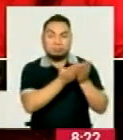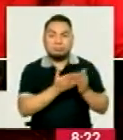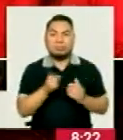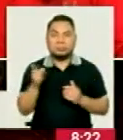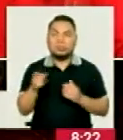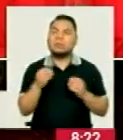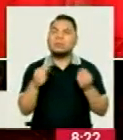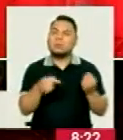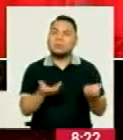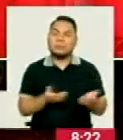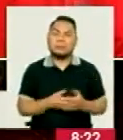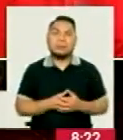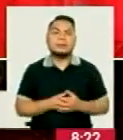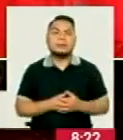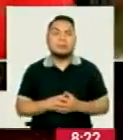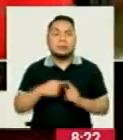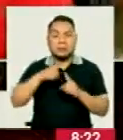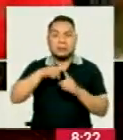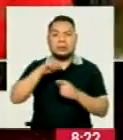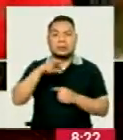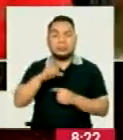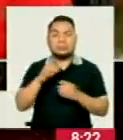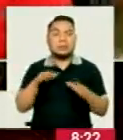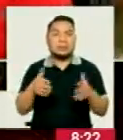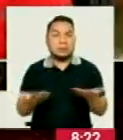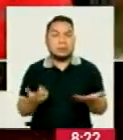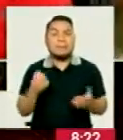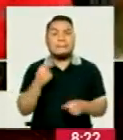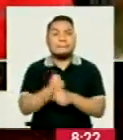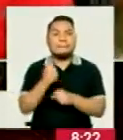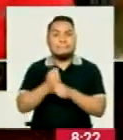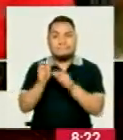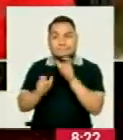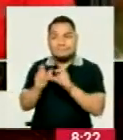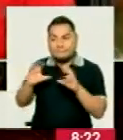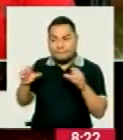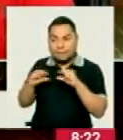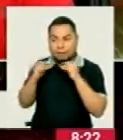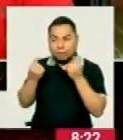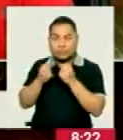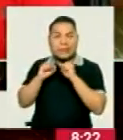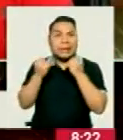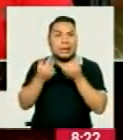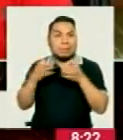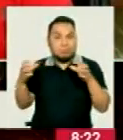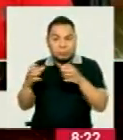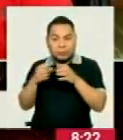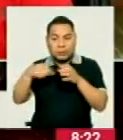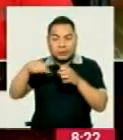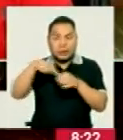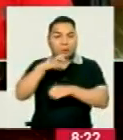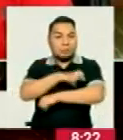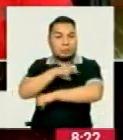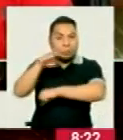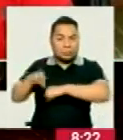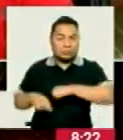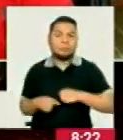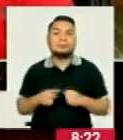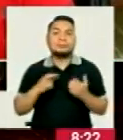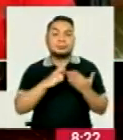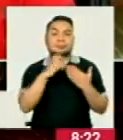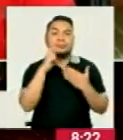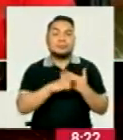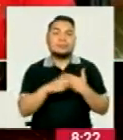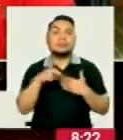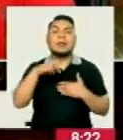esto? Nuestros tambos están conformados por los gestores, y si bien ellos realizan, son profesionales del Programa Nacional País,